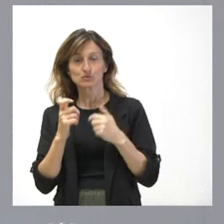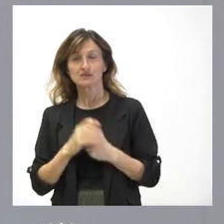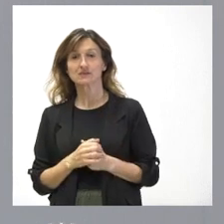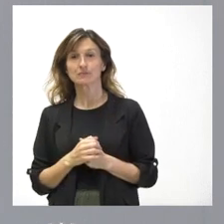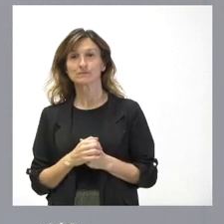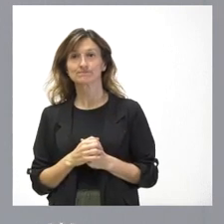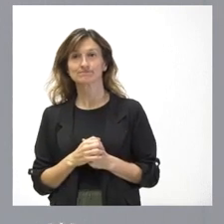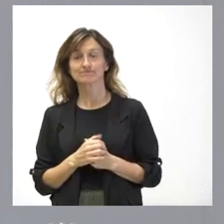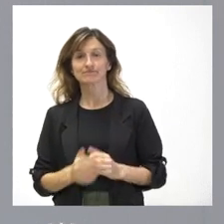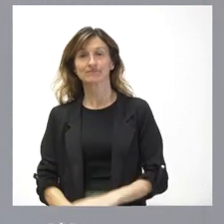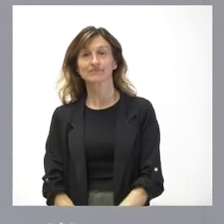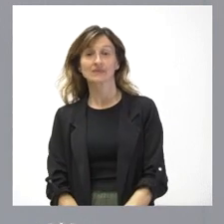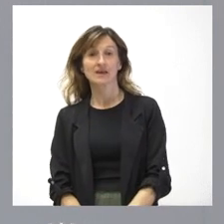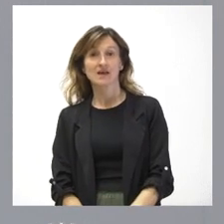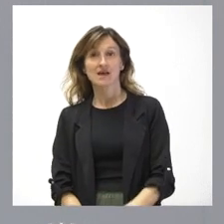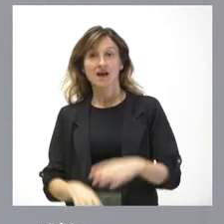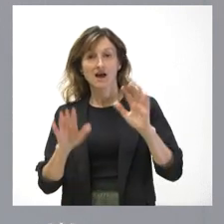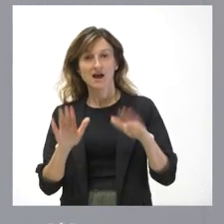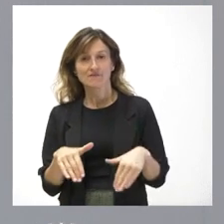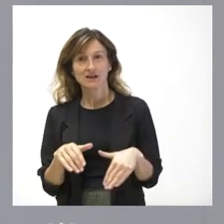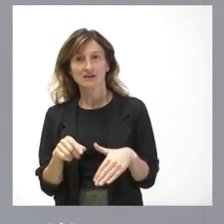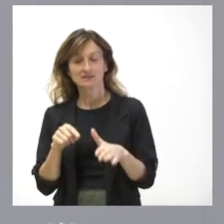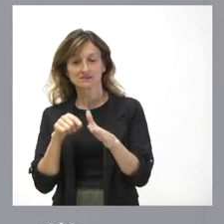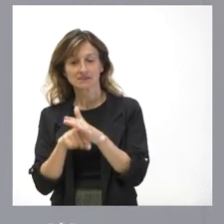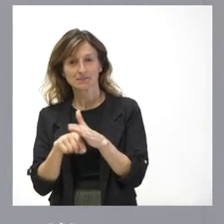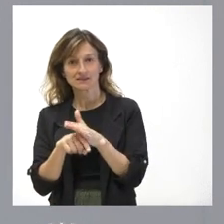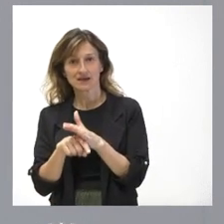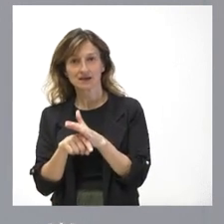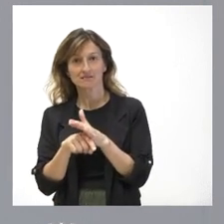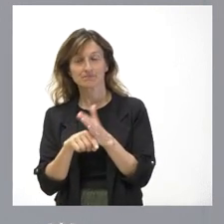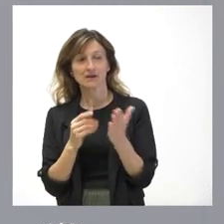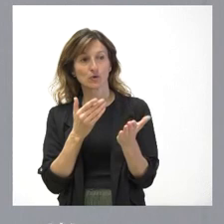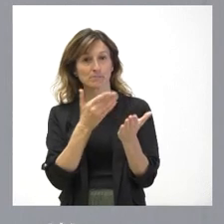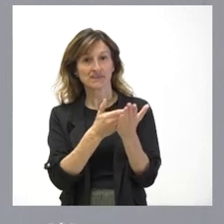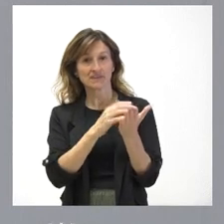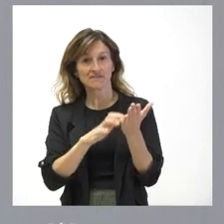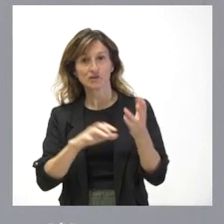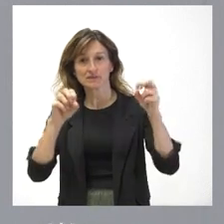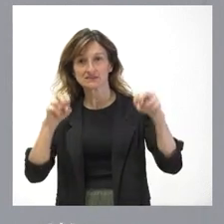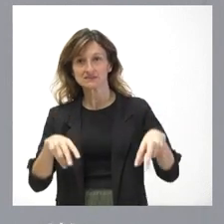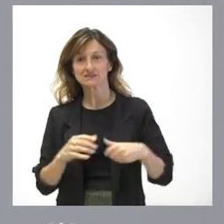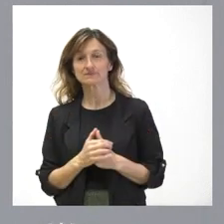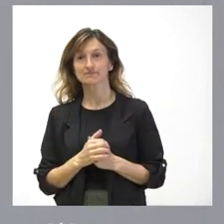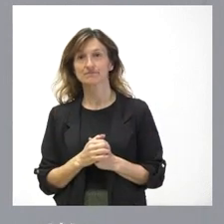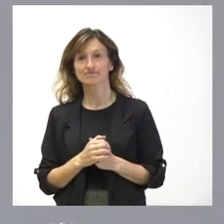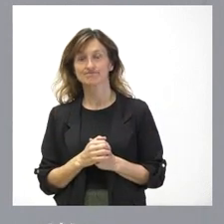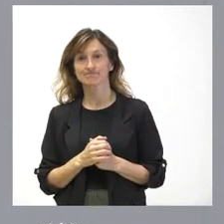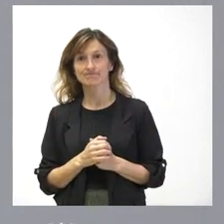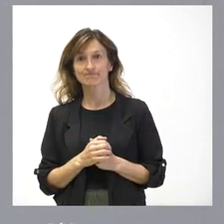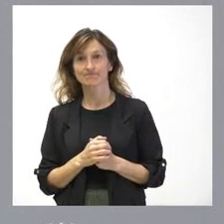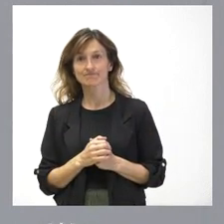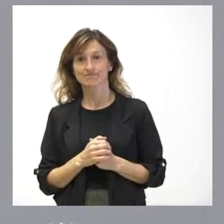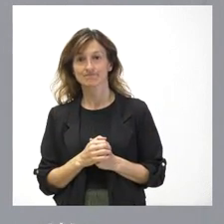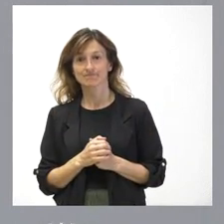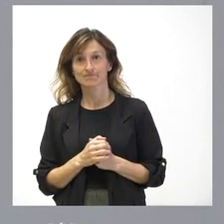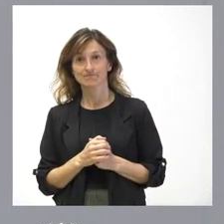tramitación En definitiva se va a tramitar sin que se haya pedido ese informe del consejo consultivo y por tanto no vamos a disponer del mismo y creo